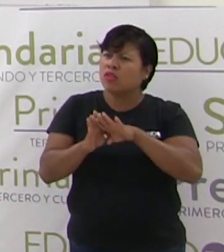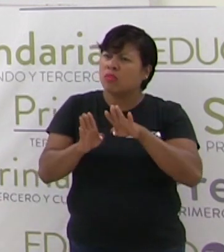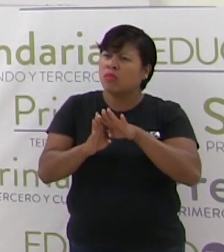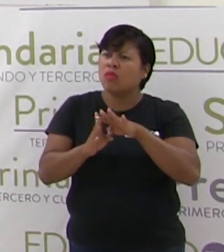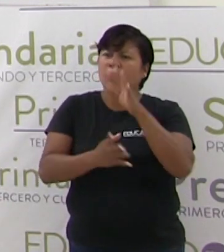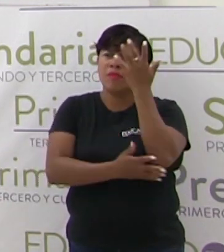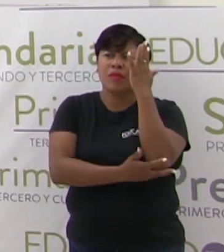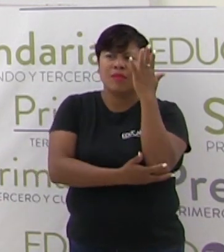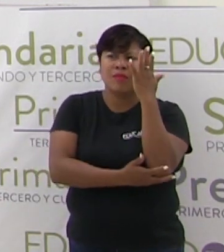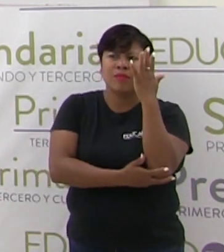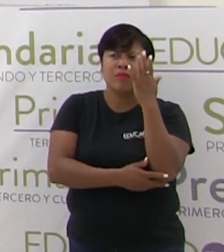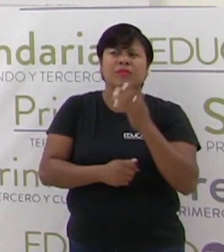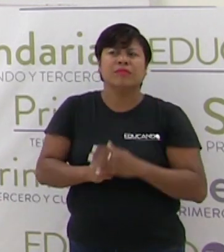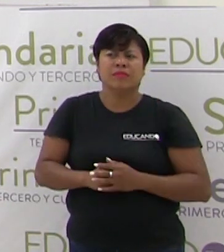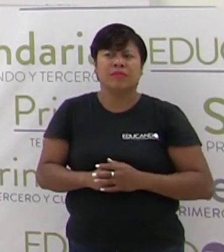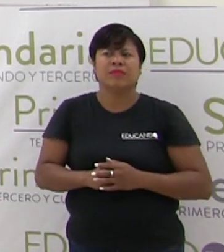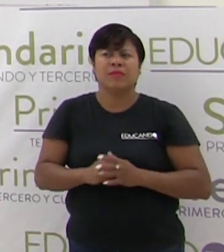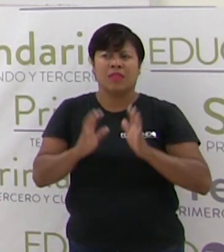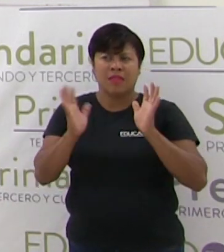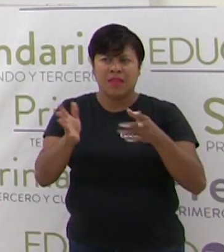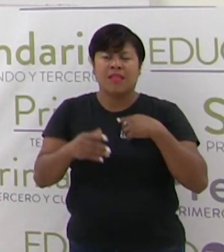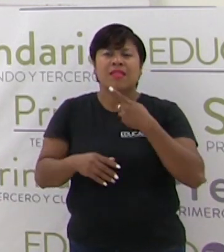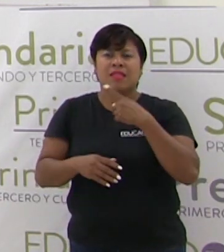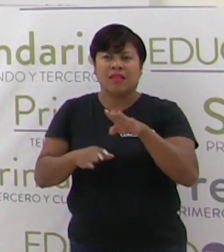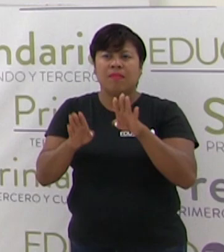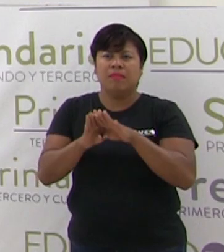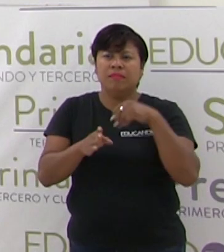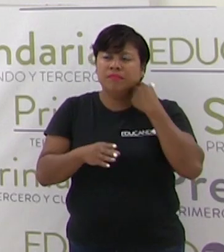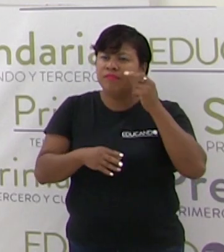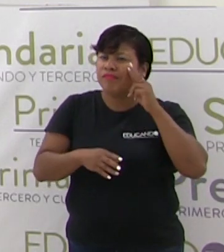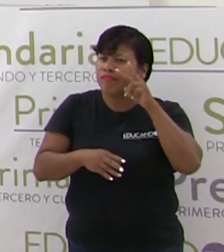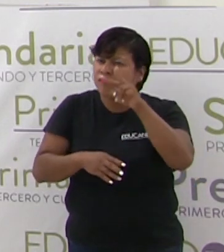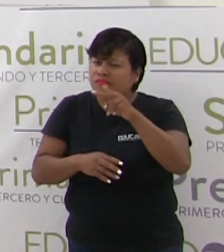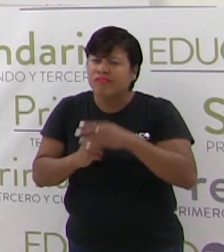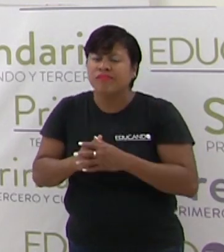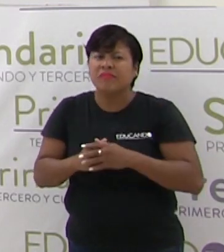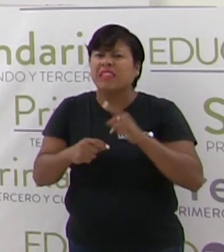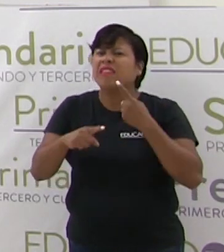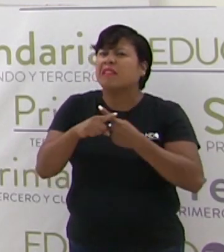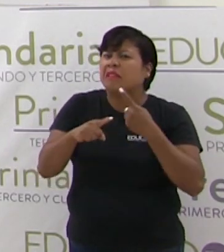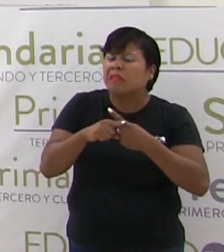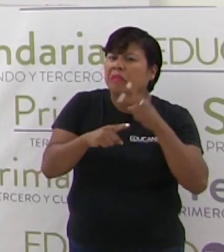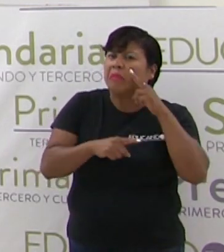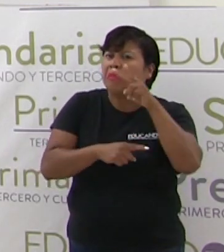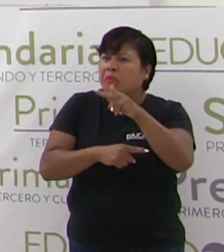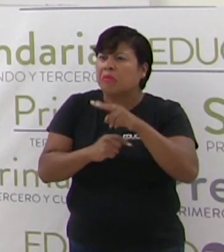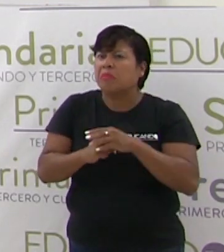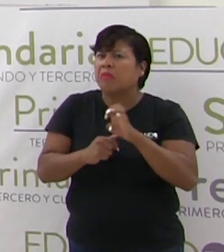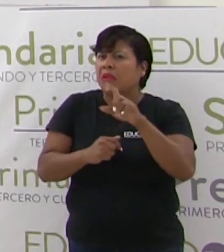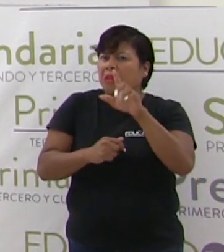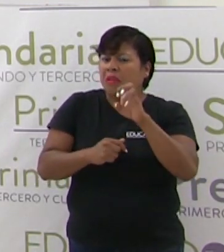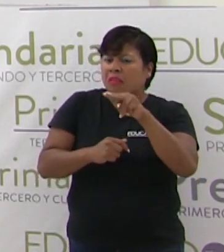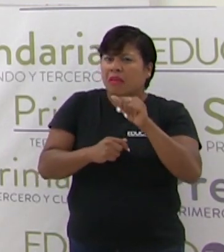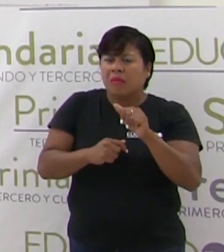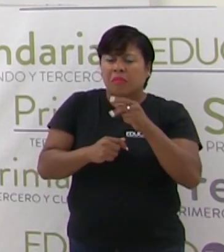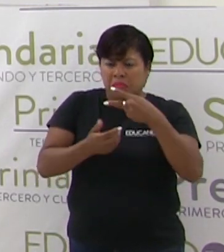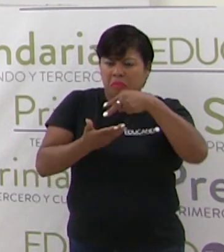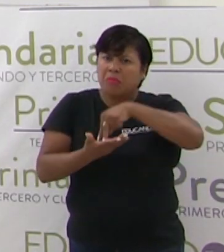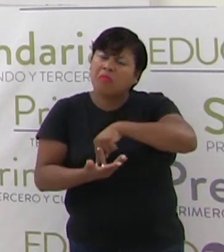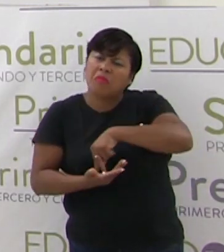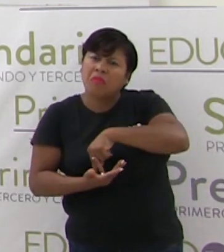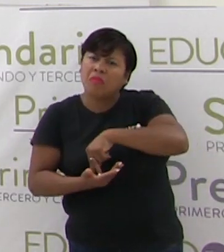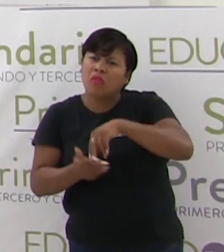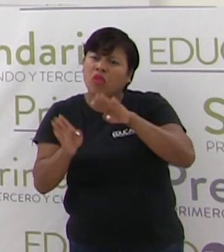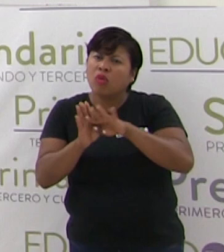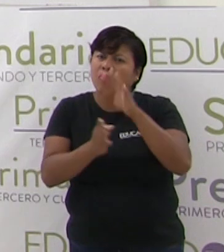pinitos, los vi parados como pinitos. Ya dije, como que quiero averiguar aquí a quién vio Elenita